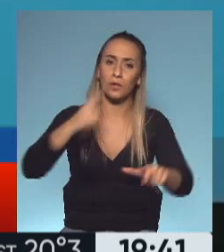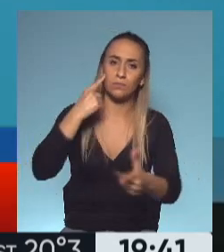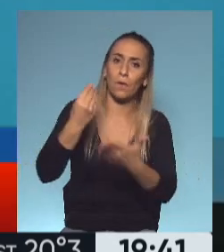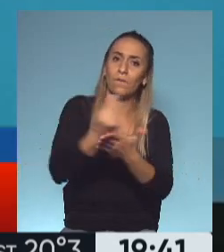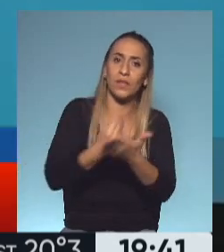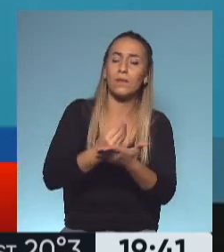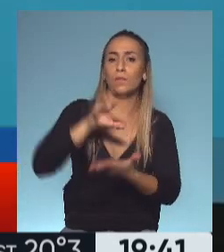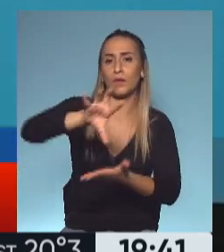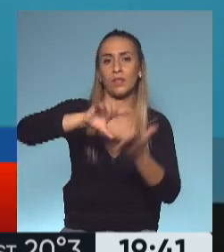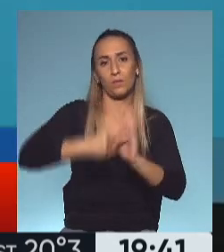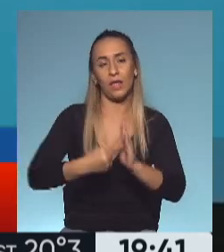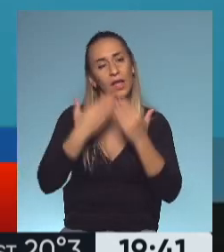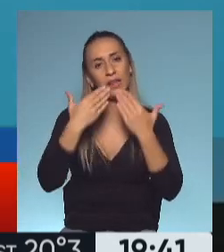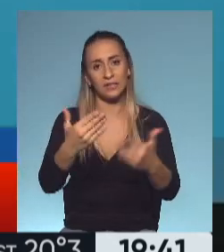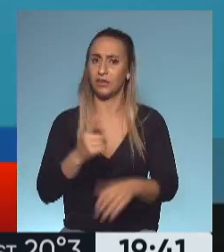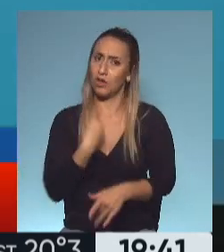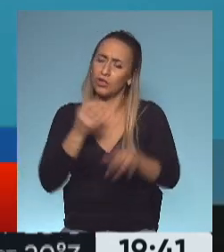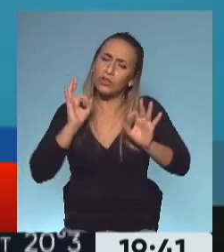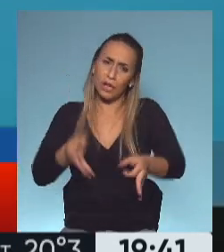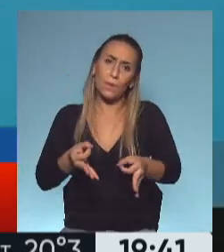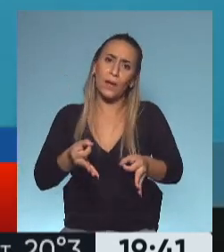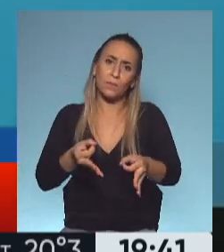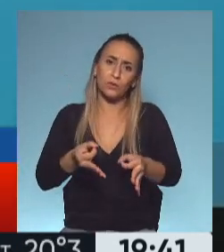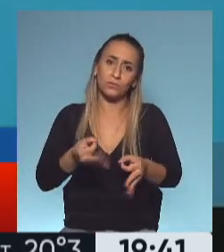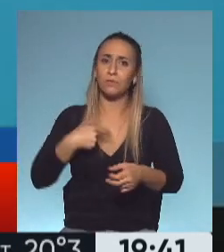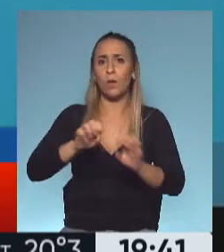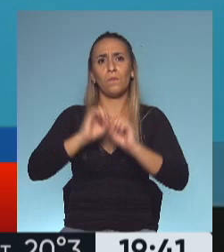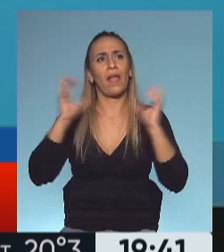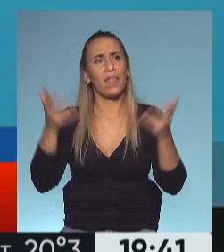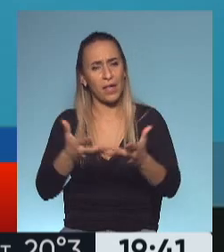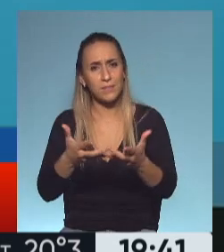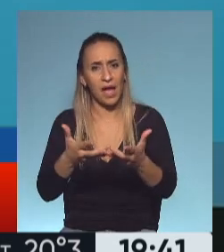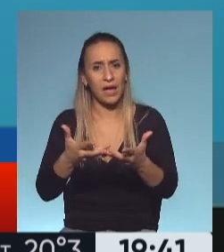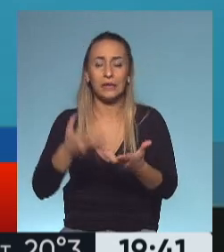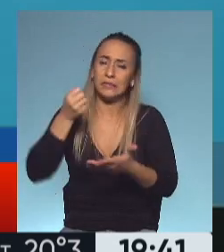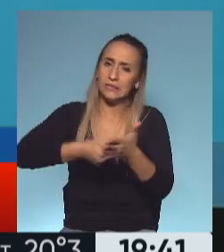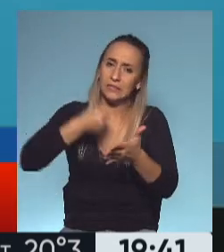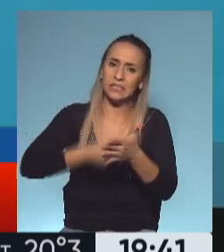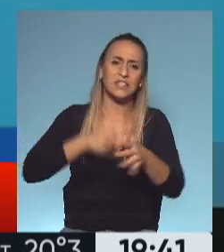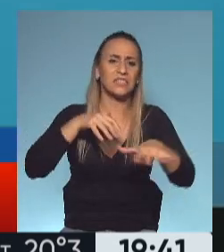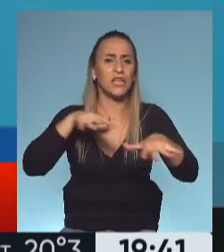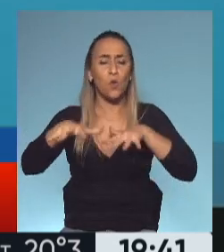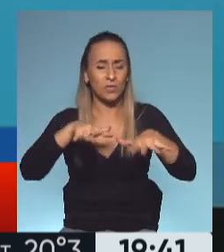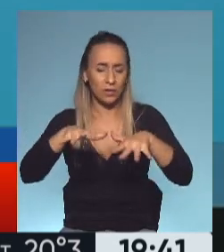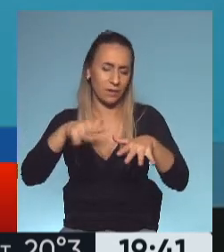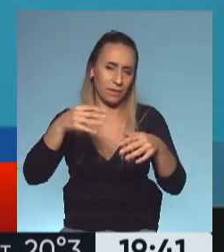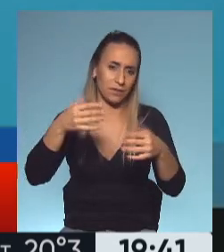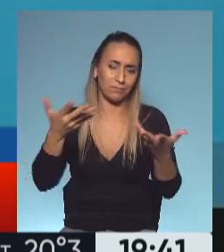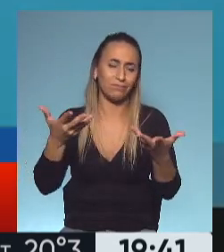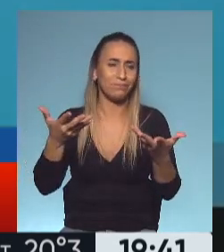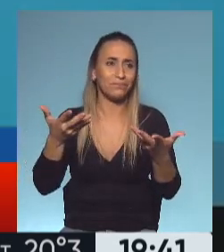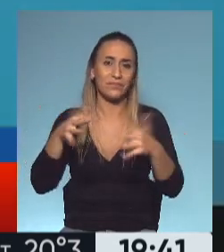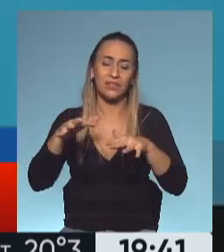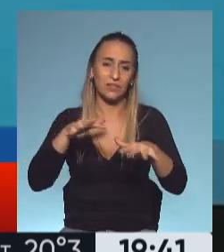Buenos Aires. Nosotros sabemos que hemos enfrentado esta pandemia con escenas y postales de una